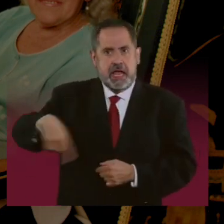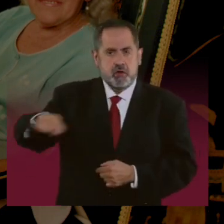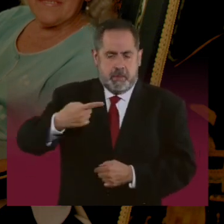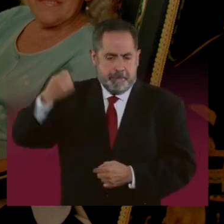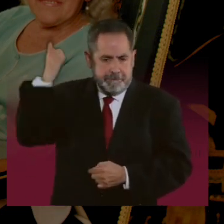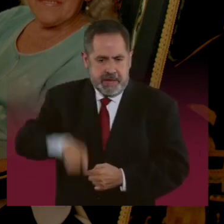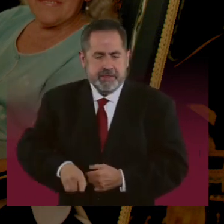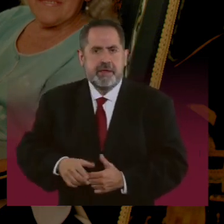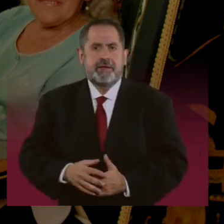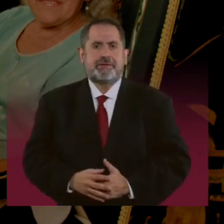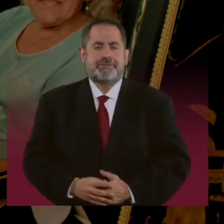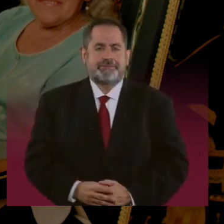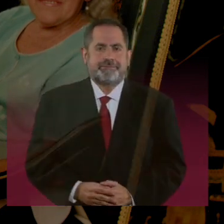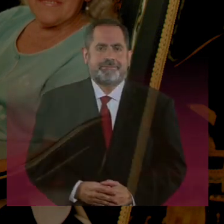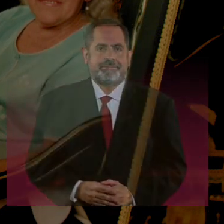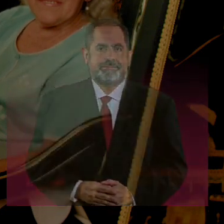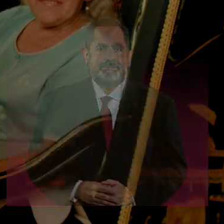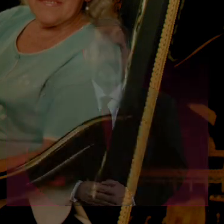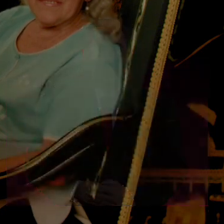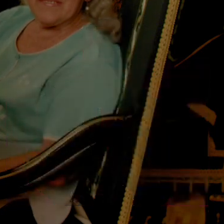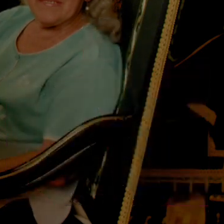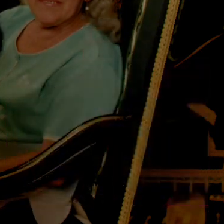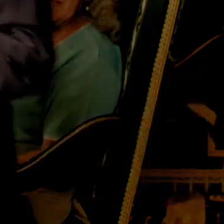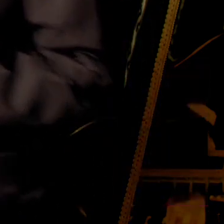en Palacio Nacional